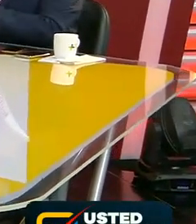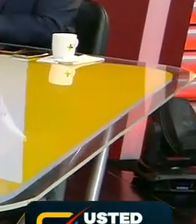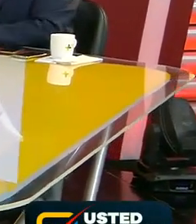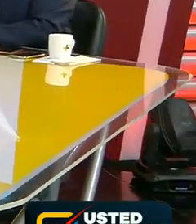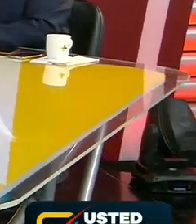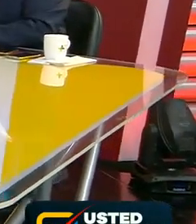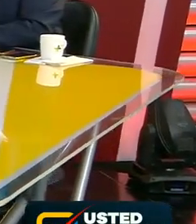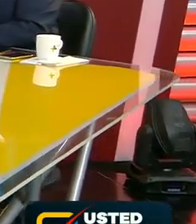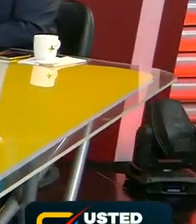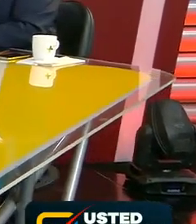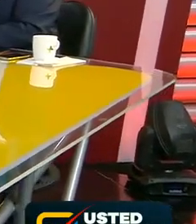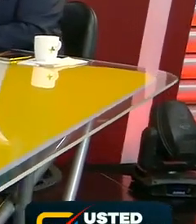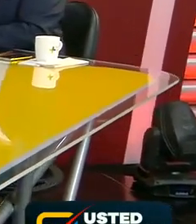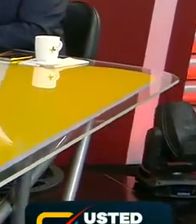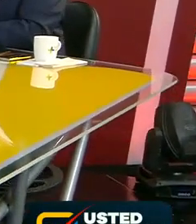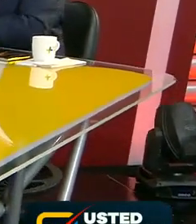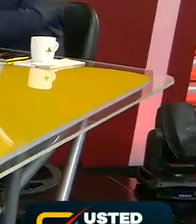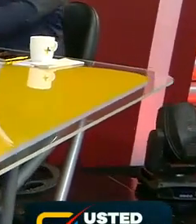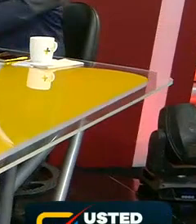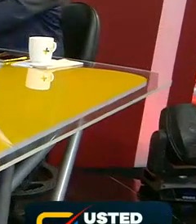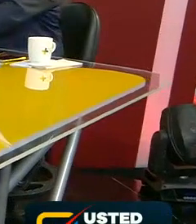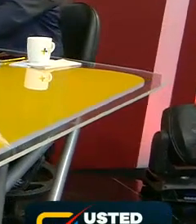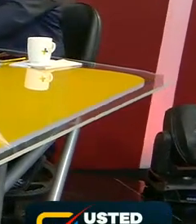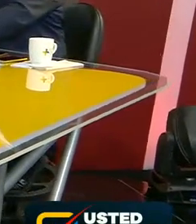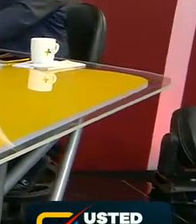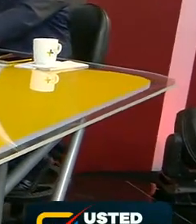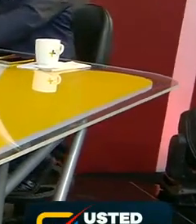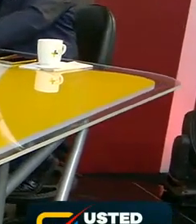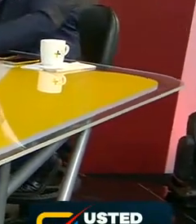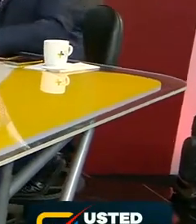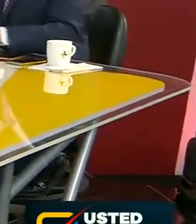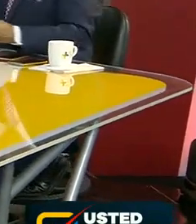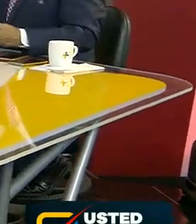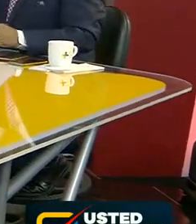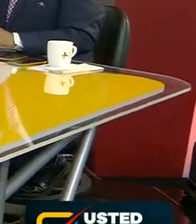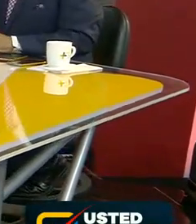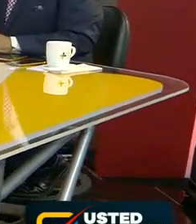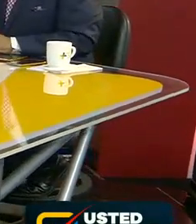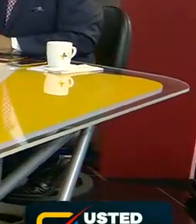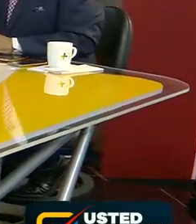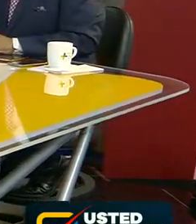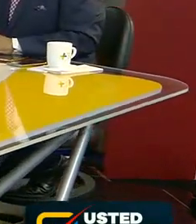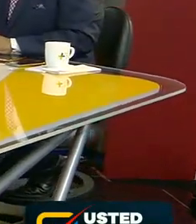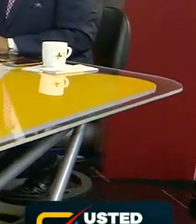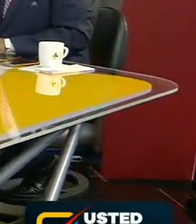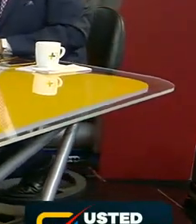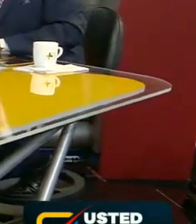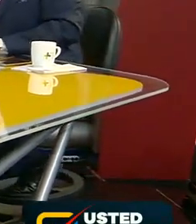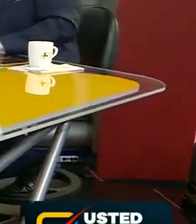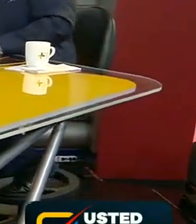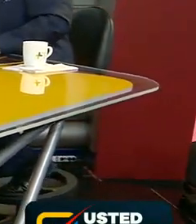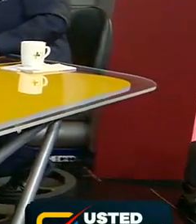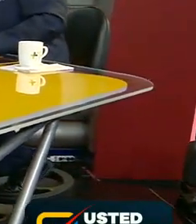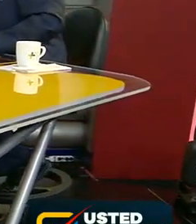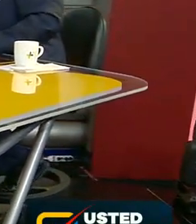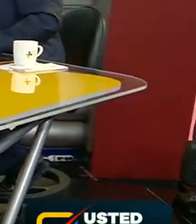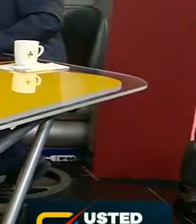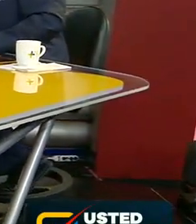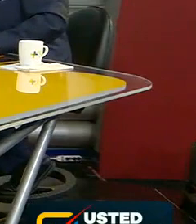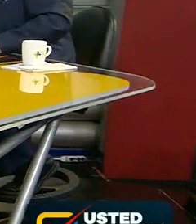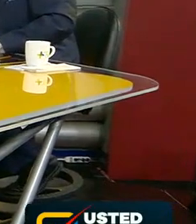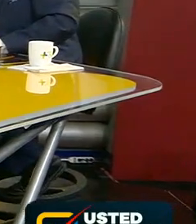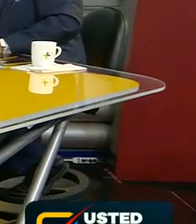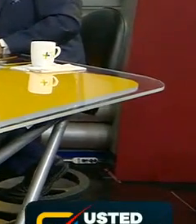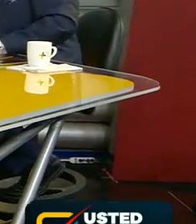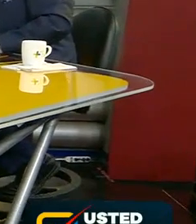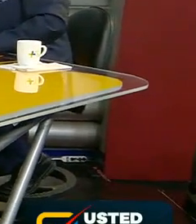cambia. Nombra a él, no le acepta. Dice una cosa hoy día y mañana dice otra. Claro. Hay un pensador que dice una frase que es muy grave cuando